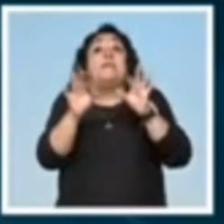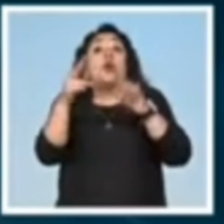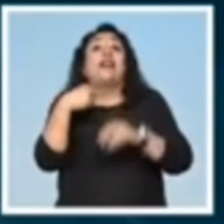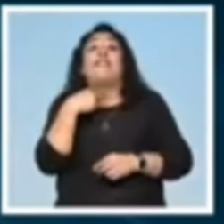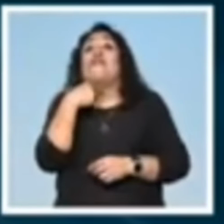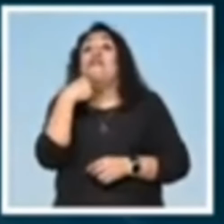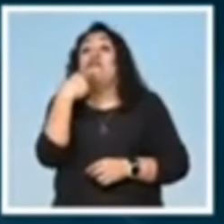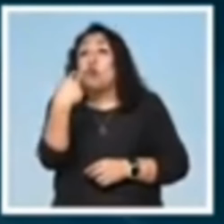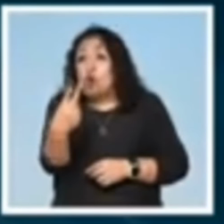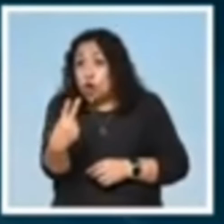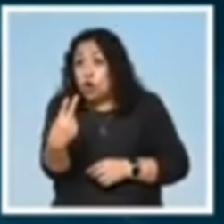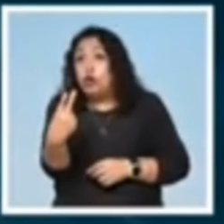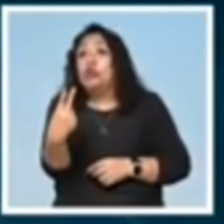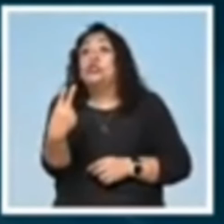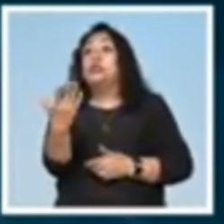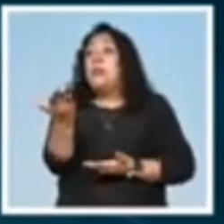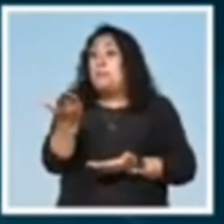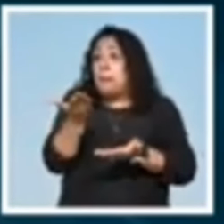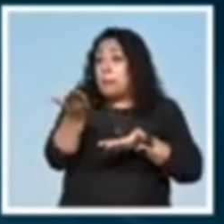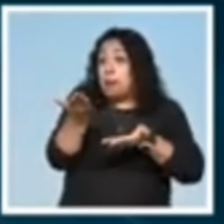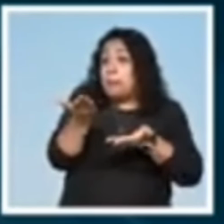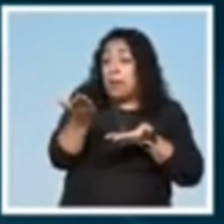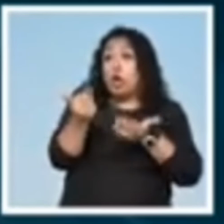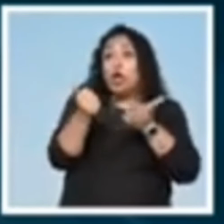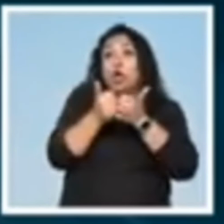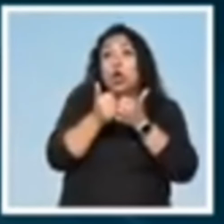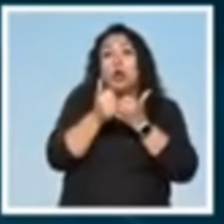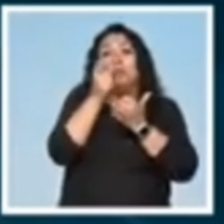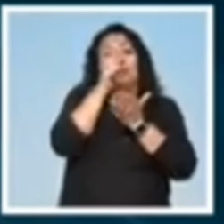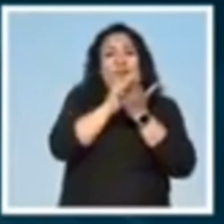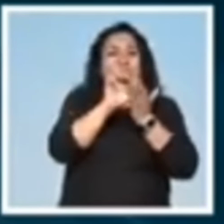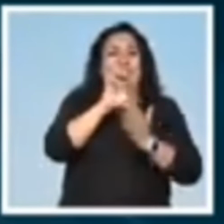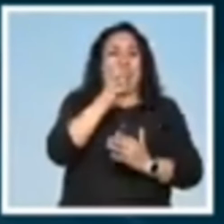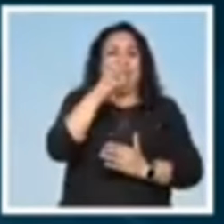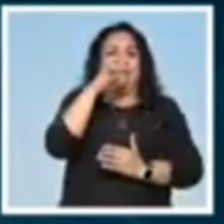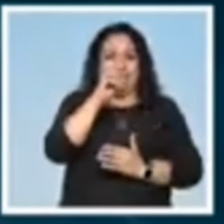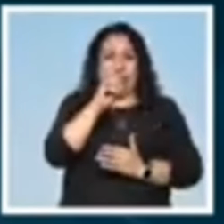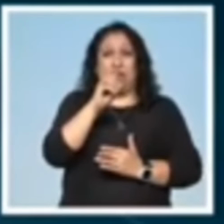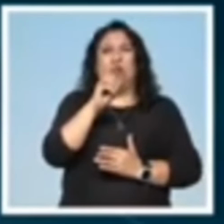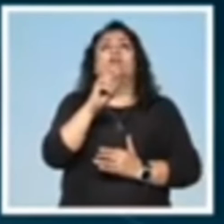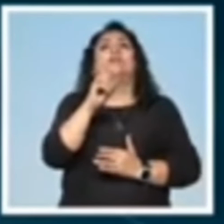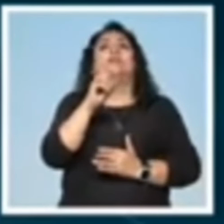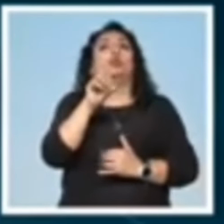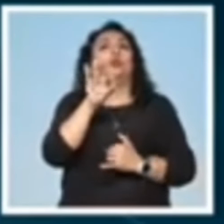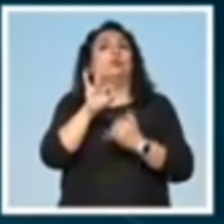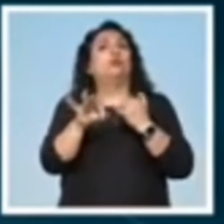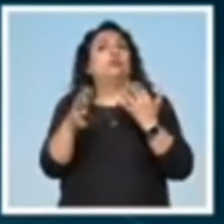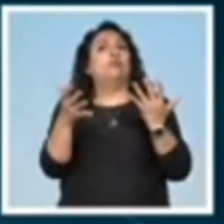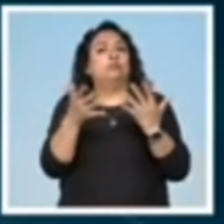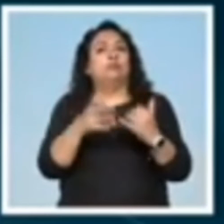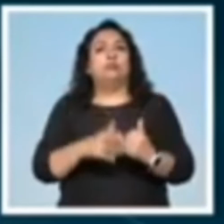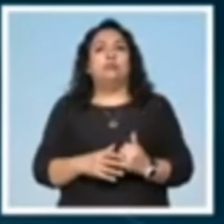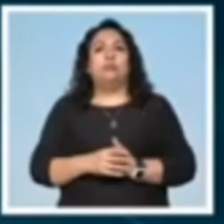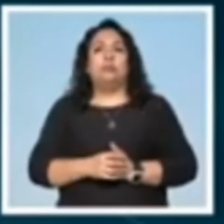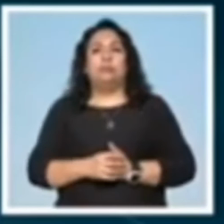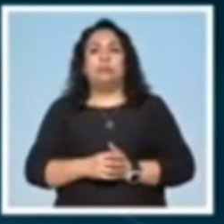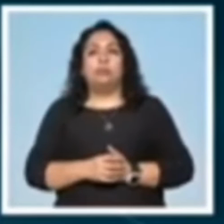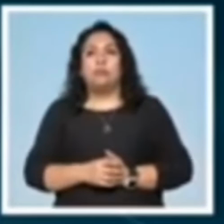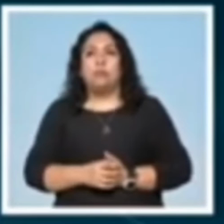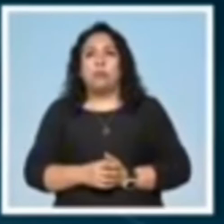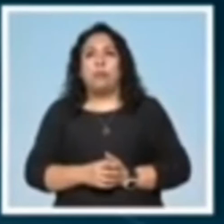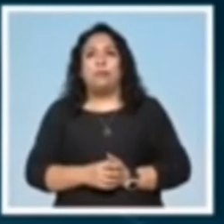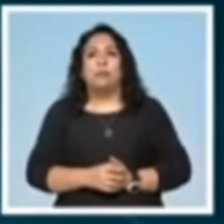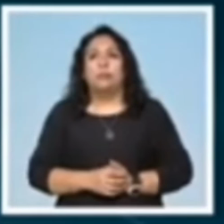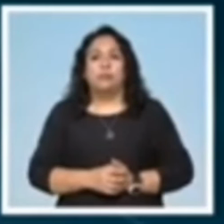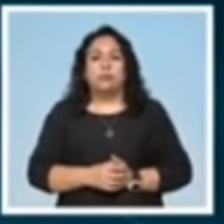voces este cruce esta interacción que se da con el ensayo que que que terminamos haciendo la memoria que vas a traer la hegemónica